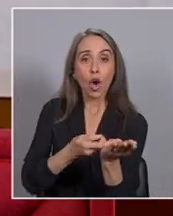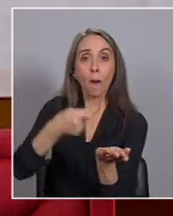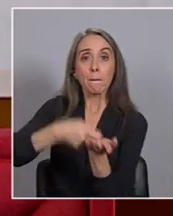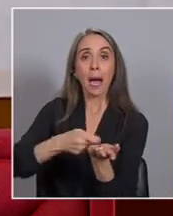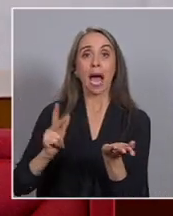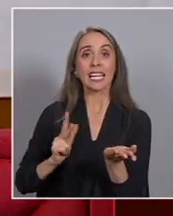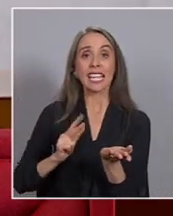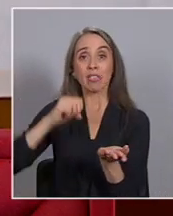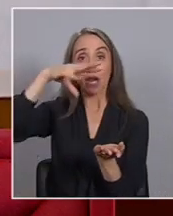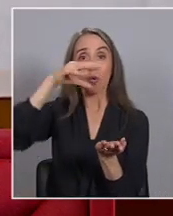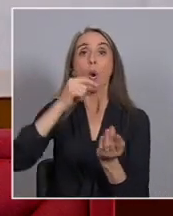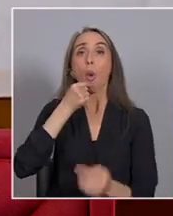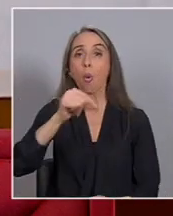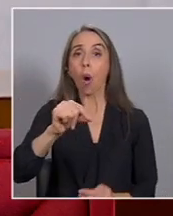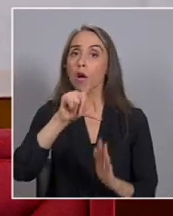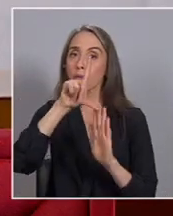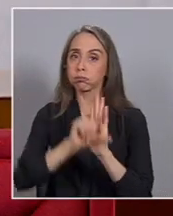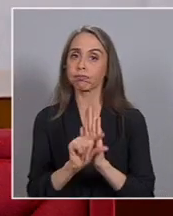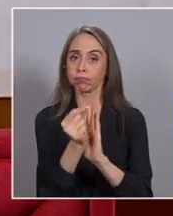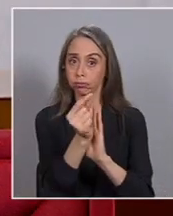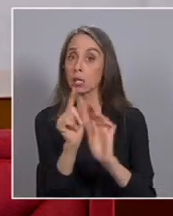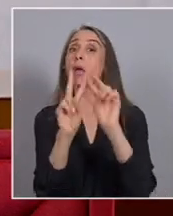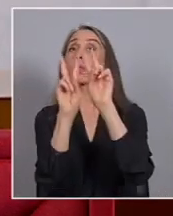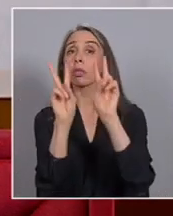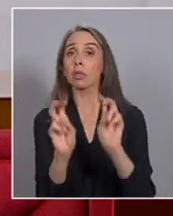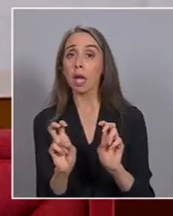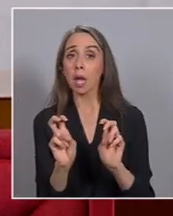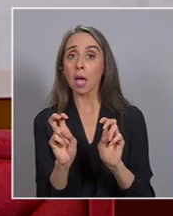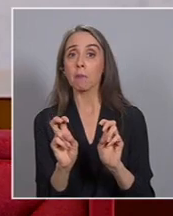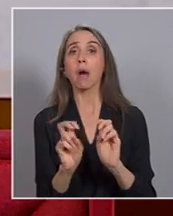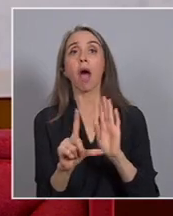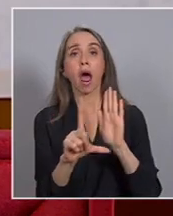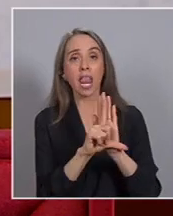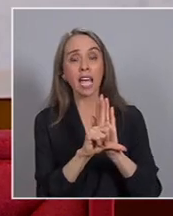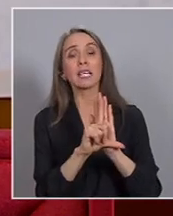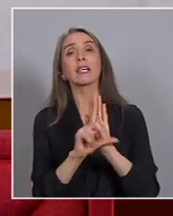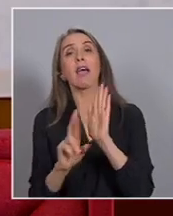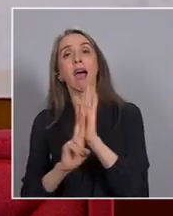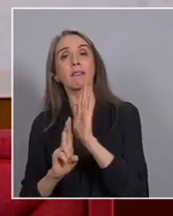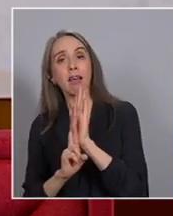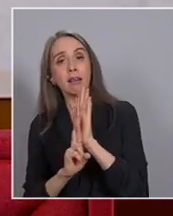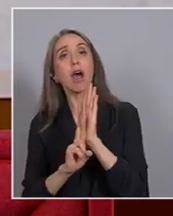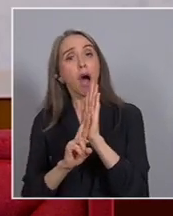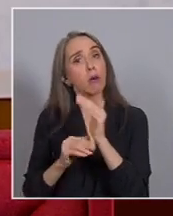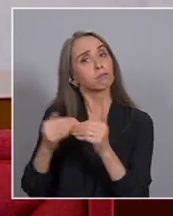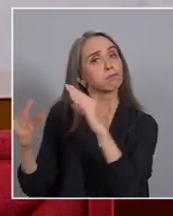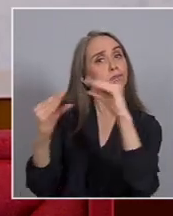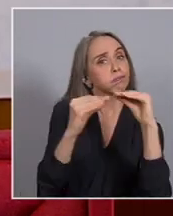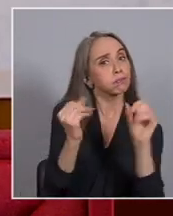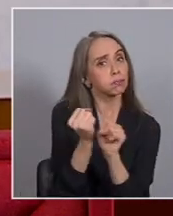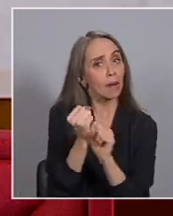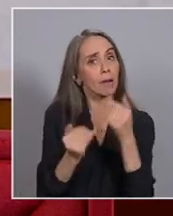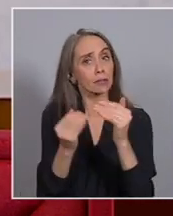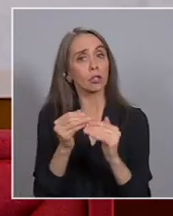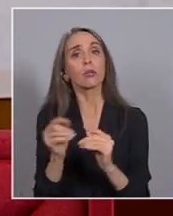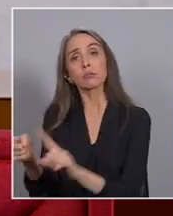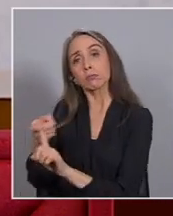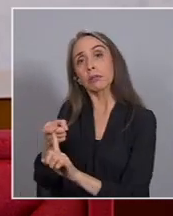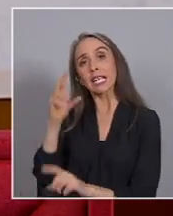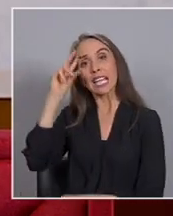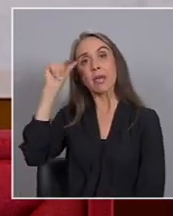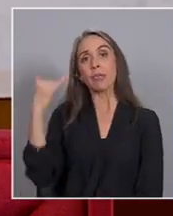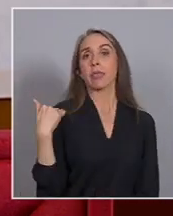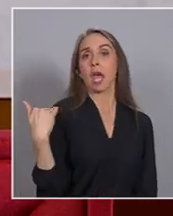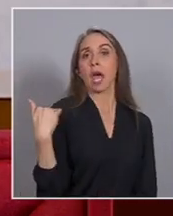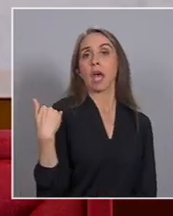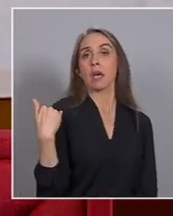clientes a la brevedad. Hay temas legales, regulatorios, pero estamos avanzando y trabajando en eso, acogiendo la iniciativa